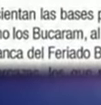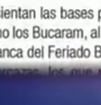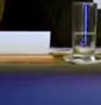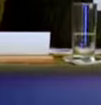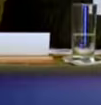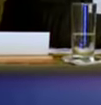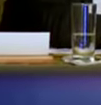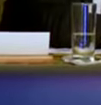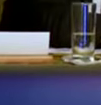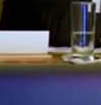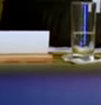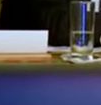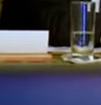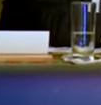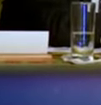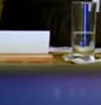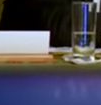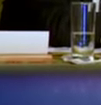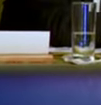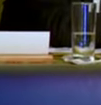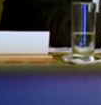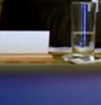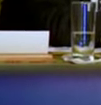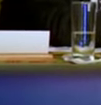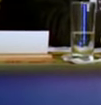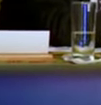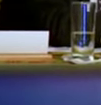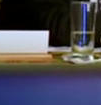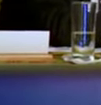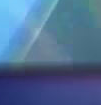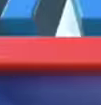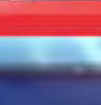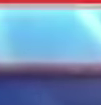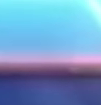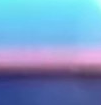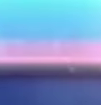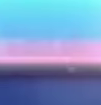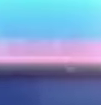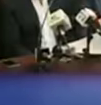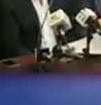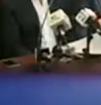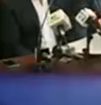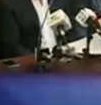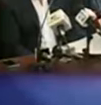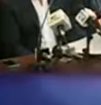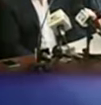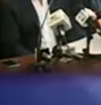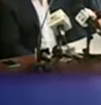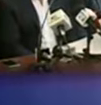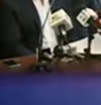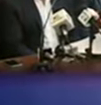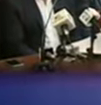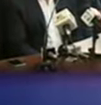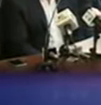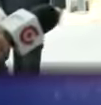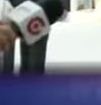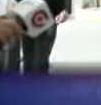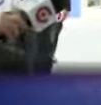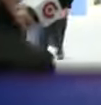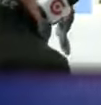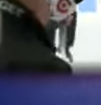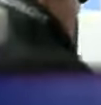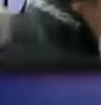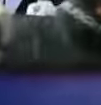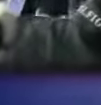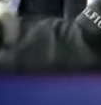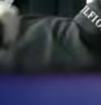Bucaram y rechaza declaraciones sobre la deuda pública del país. Bloque legislativo de Creo pide que se reactive el